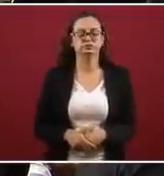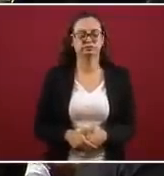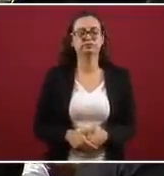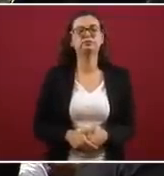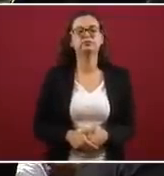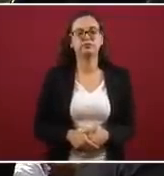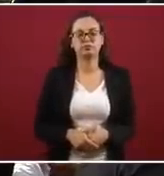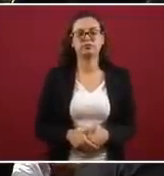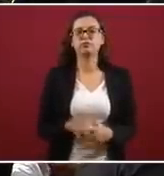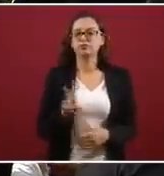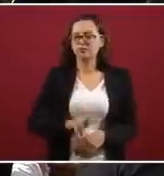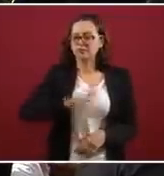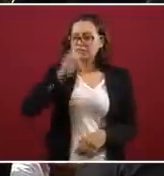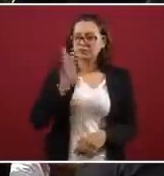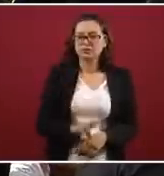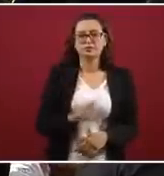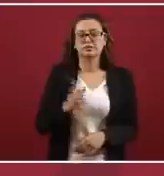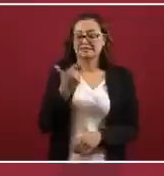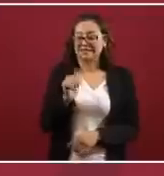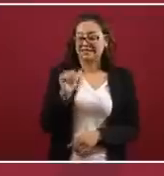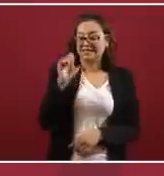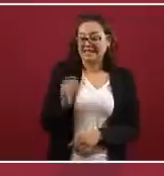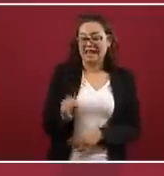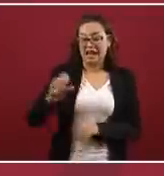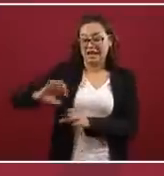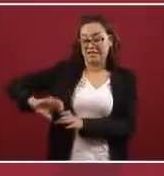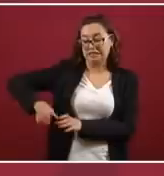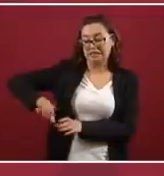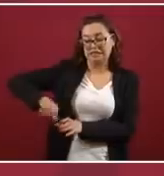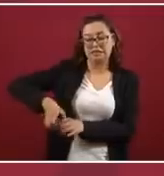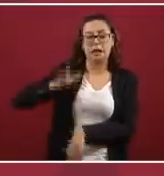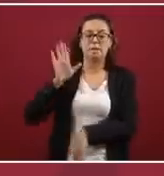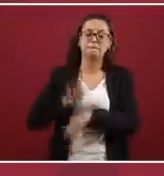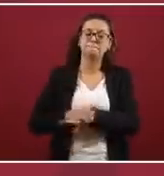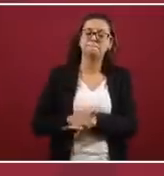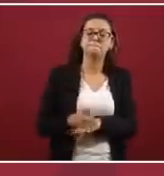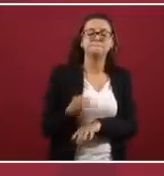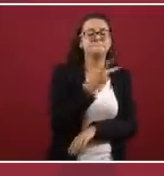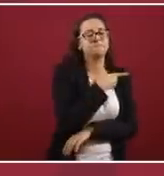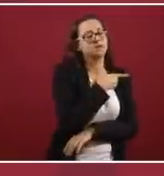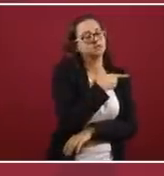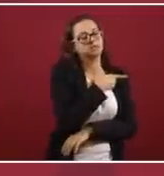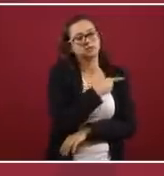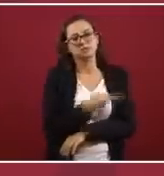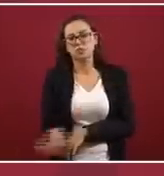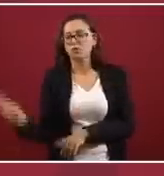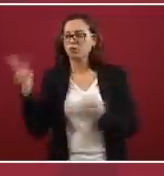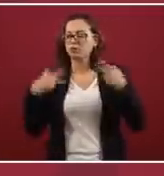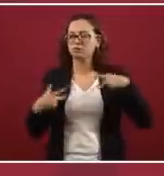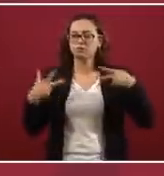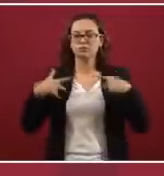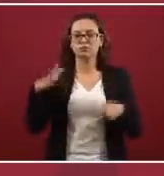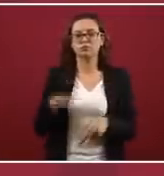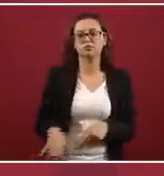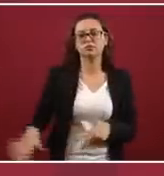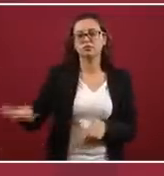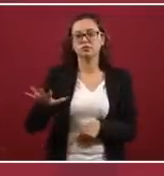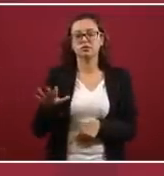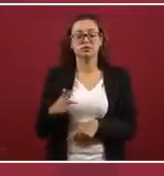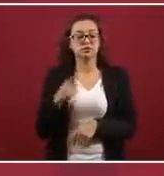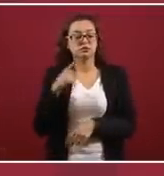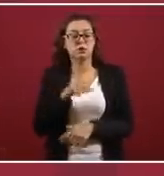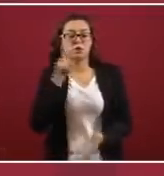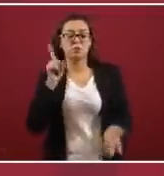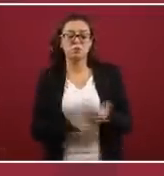menos pueden, son quienes consumen el gas LP en cilindros. Los 1,500 pesos